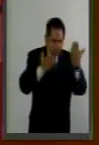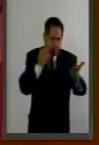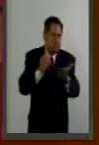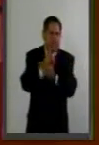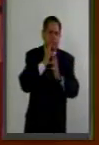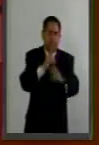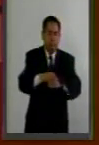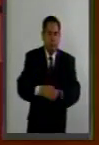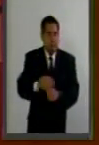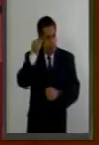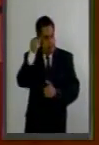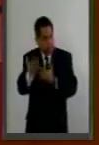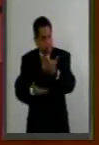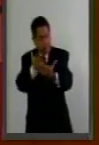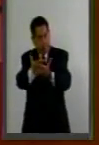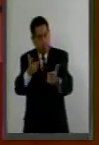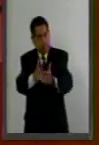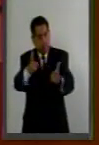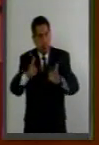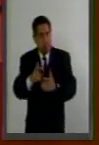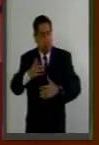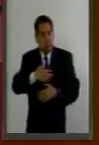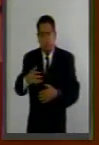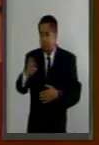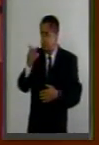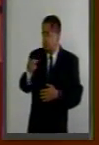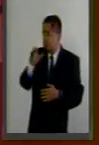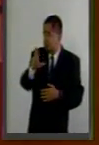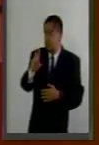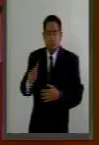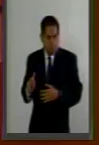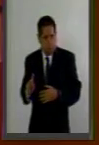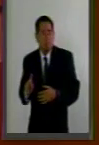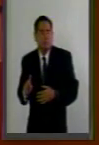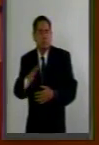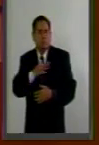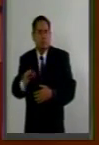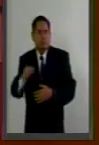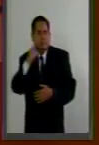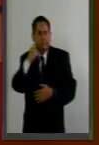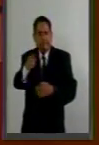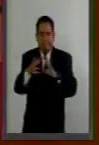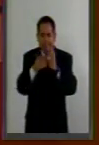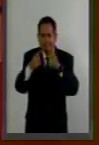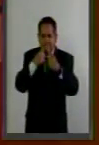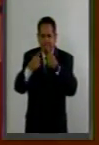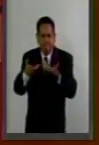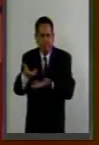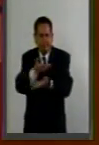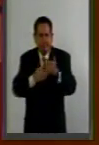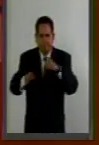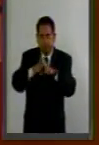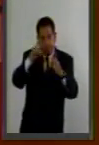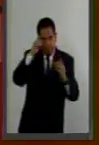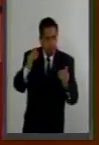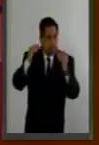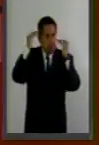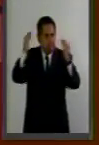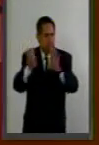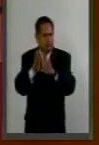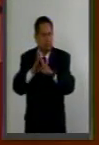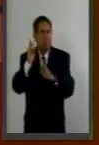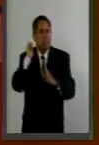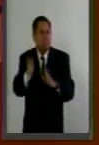sometemos a nombre del Grupo Parlamentario del Partido de la Revolución Democrática a la consideración de esta soberanía